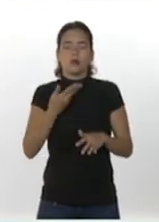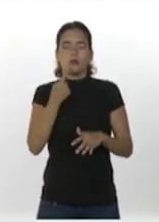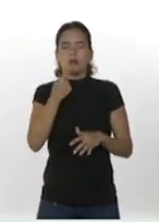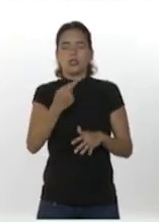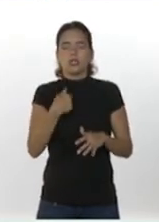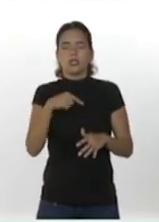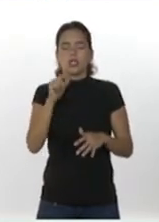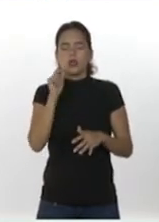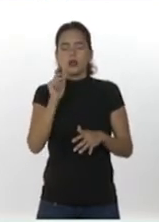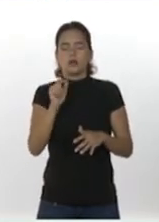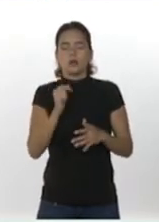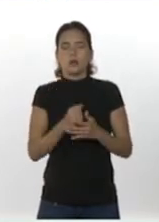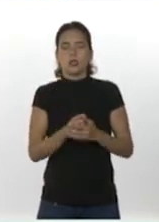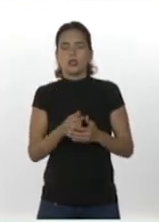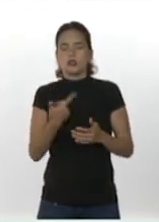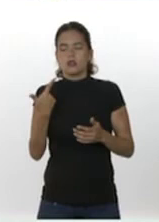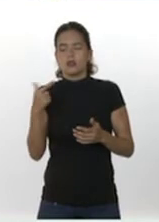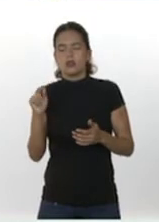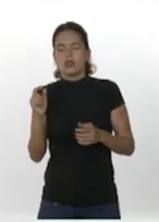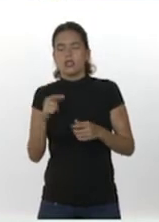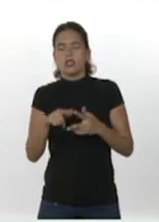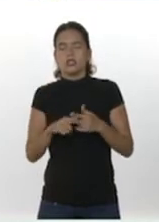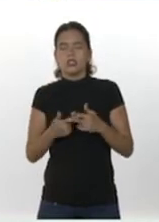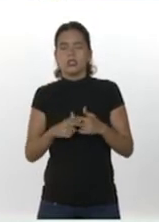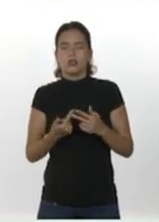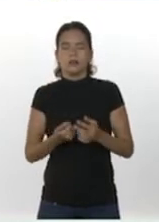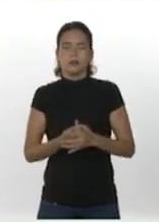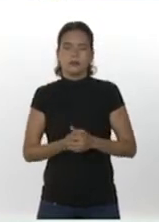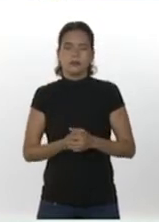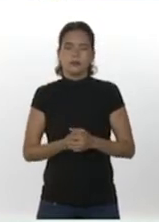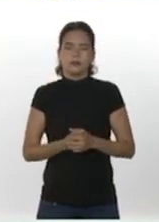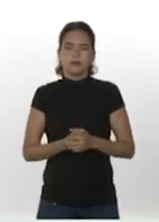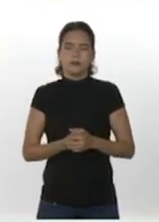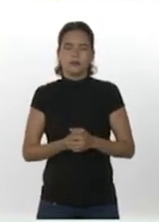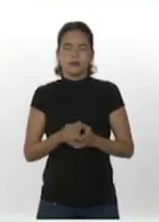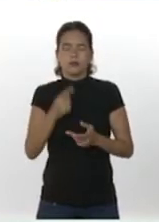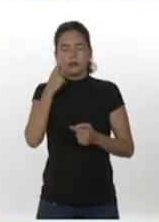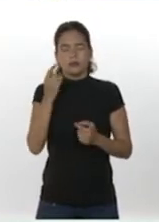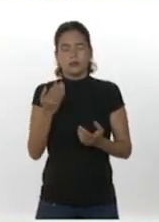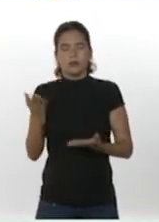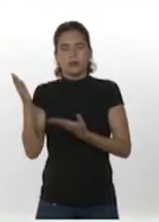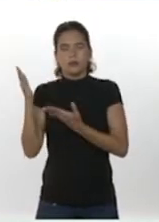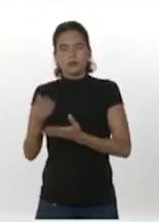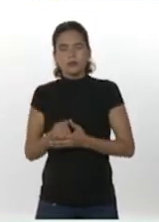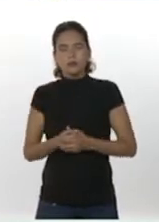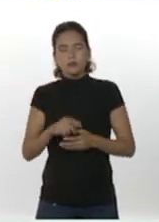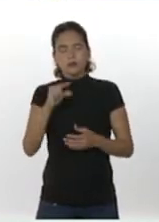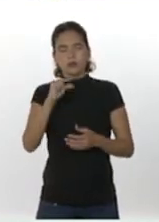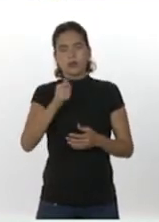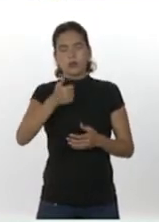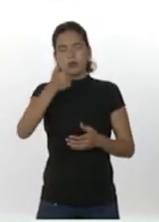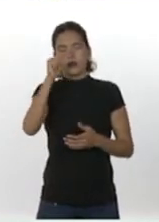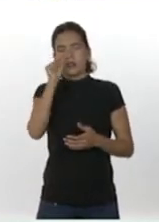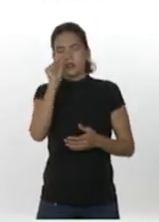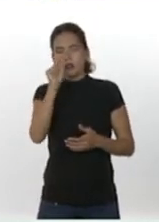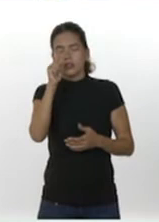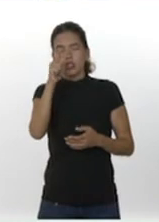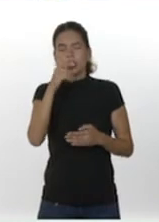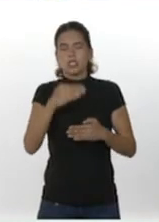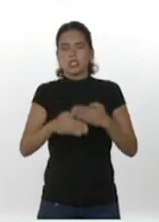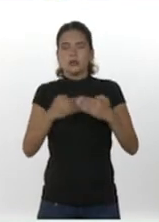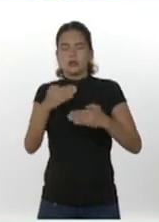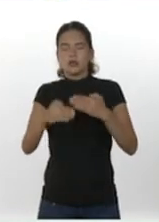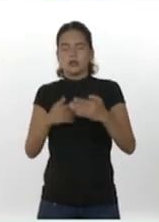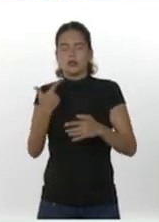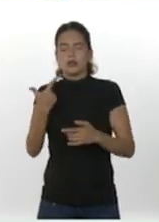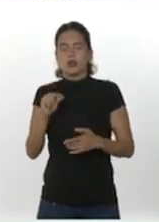llegado el momento de su egreso del taller. ¿Okay? Vamos a ver en la siguiente lámina un poquito más en detalle ese proceso de egreso